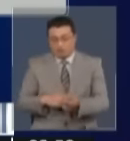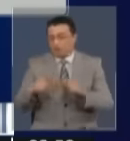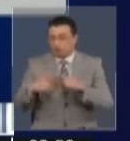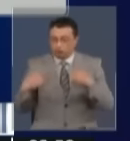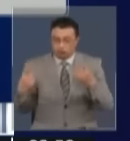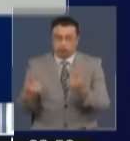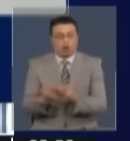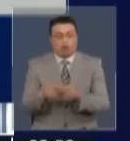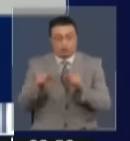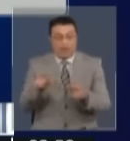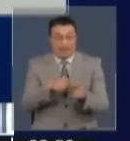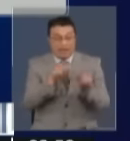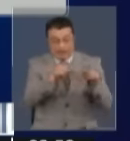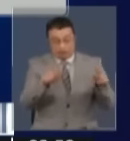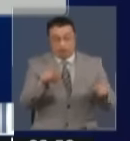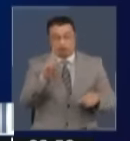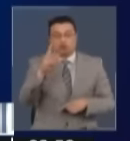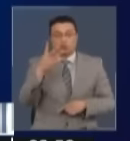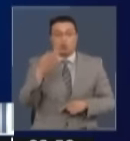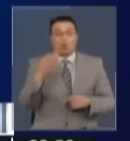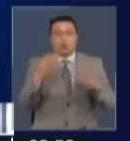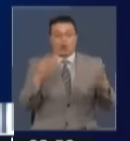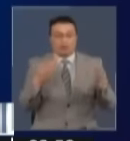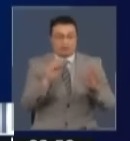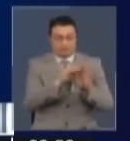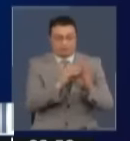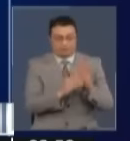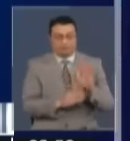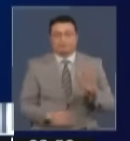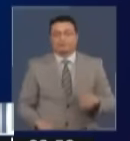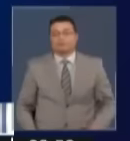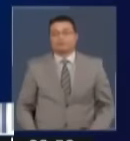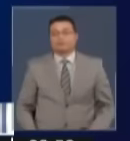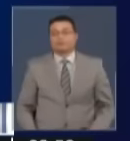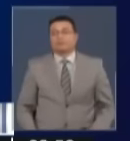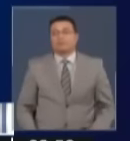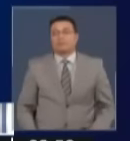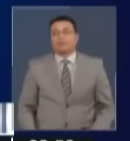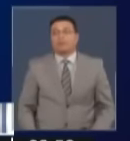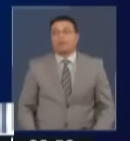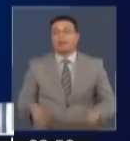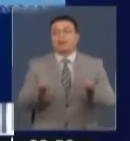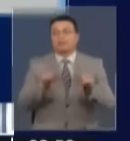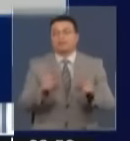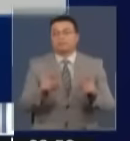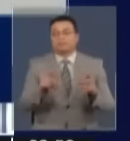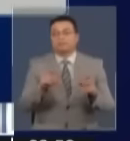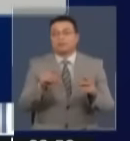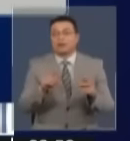tanto, para ellos va esos 147 caracteres. Ok, 147, bueno, eso ya no le entra. 140.